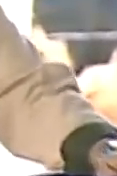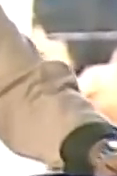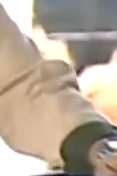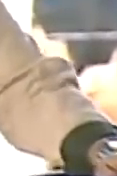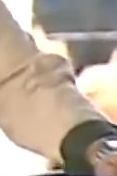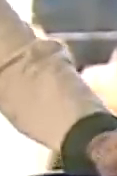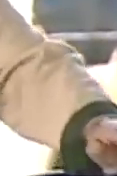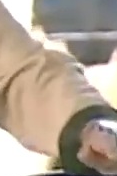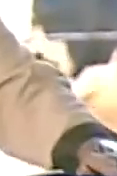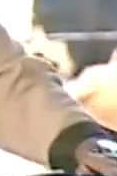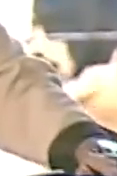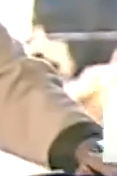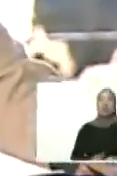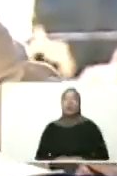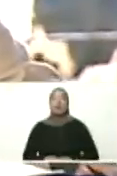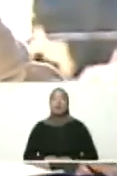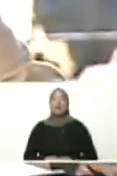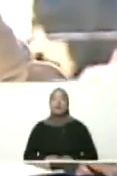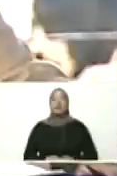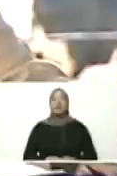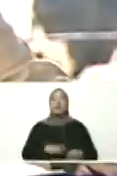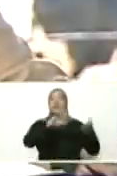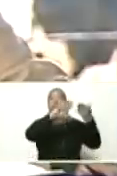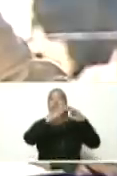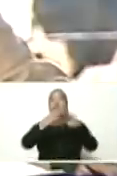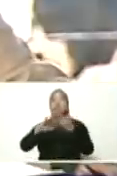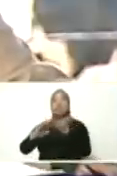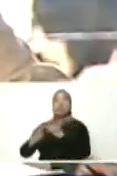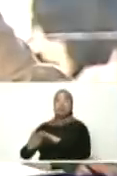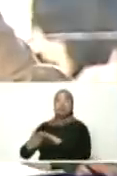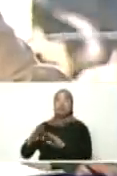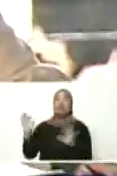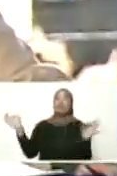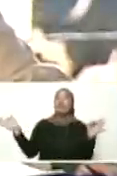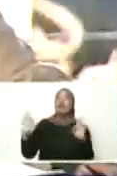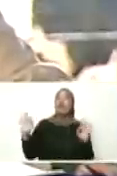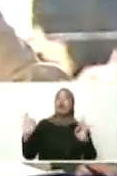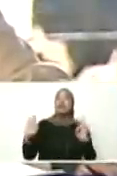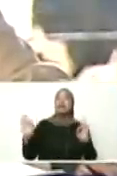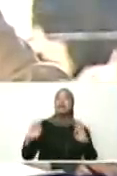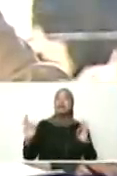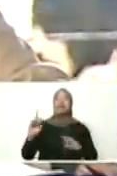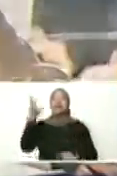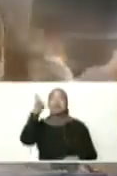Comuna o nada. Esa es la misión, así lo dijo Chávez en el golpe de